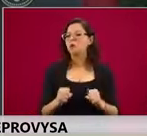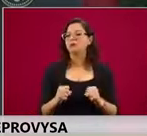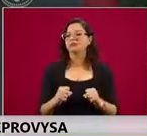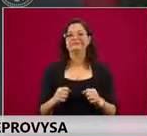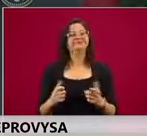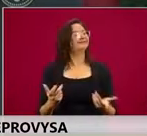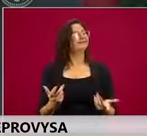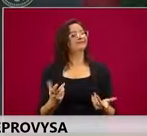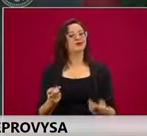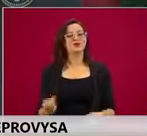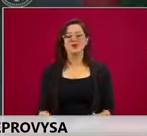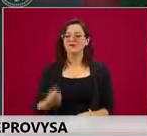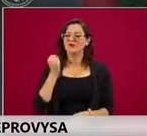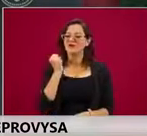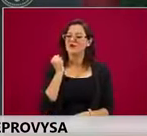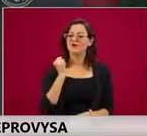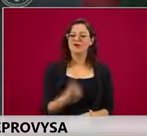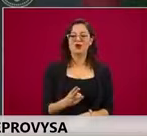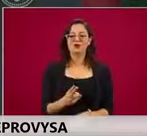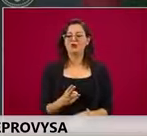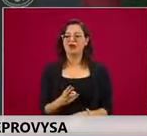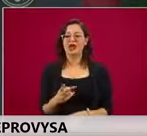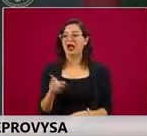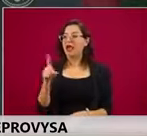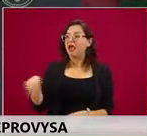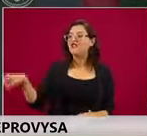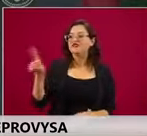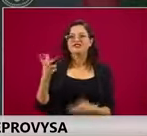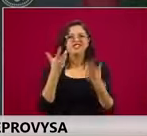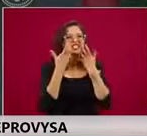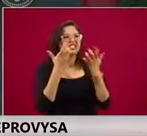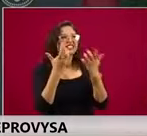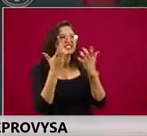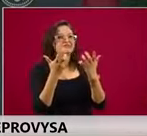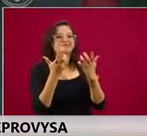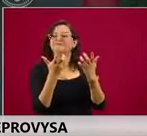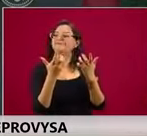papel de decirle gracias, su merced.